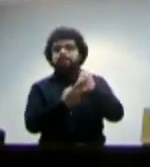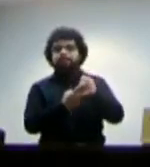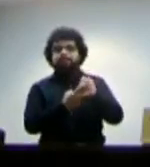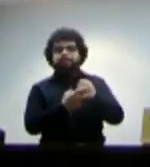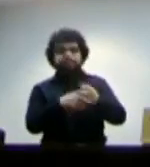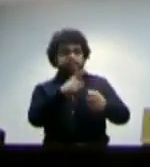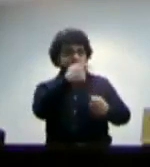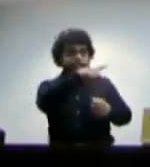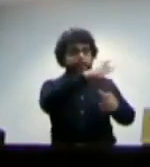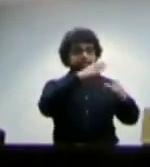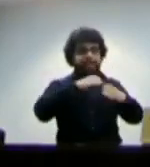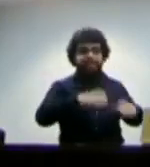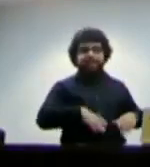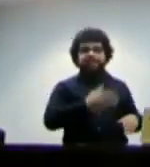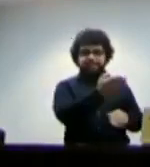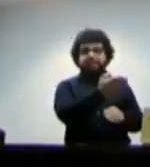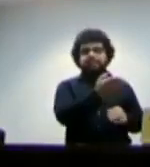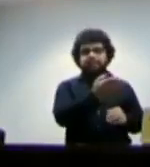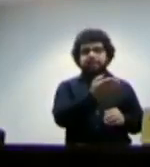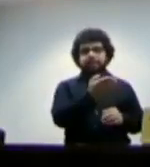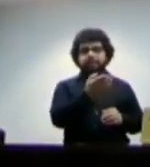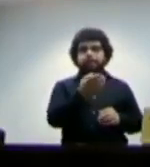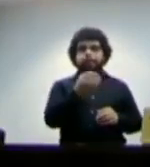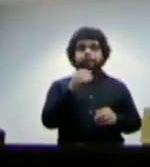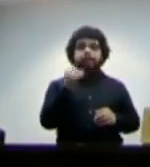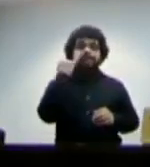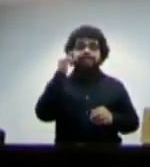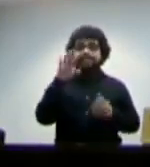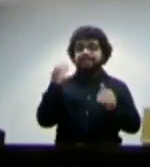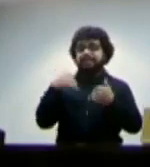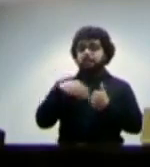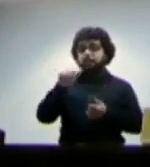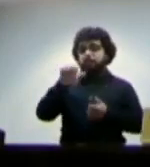cliente, porque en la medida en que yo tenga AES en